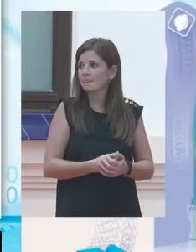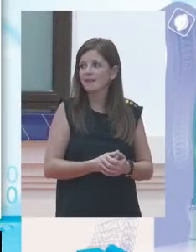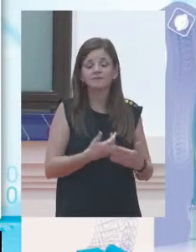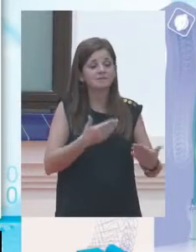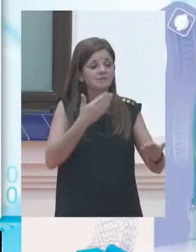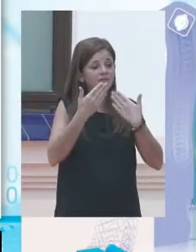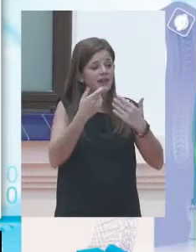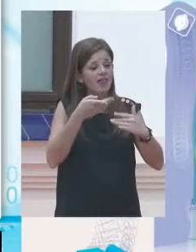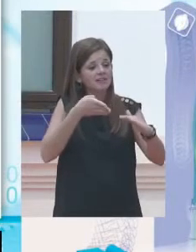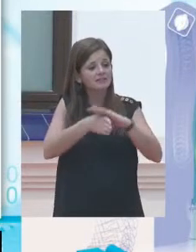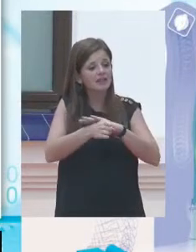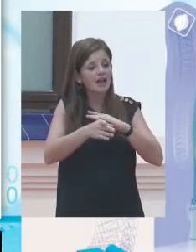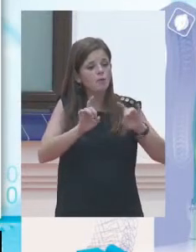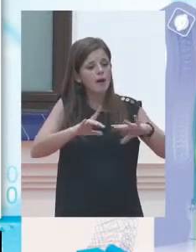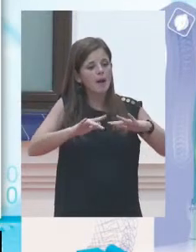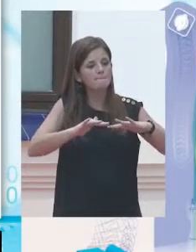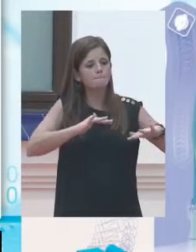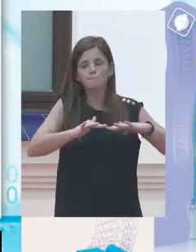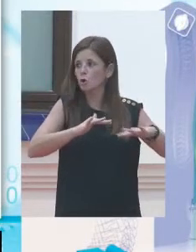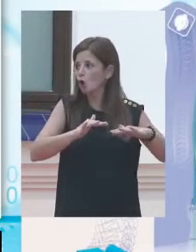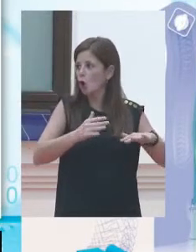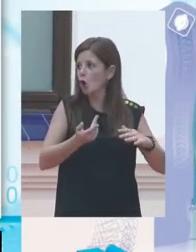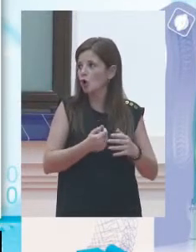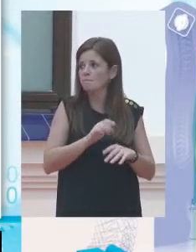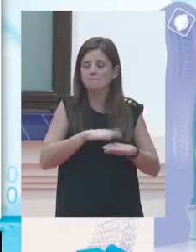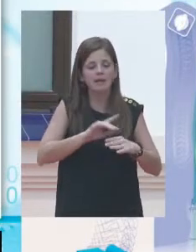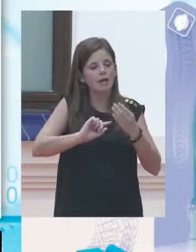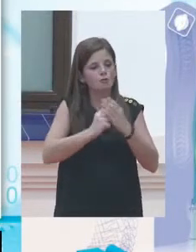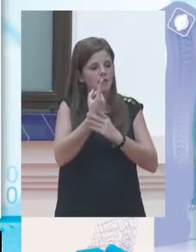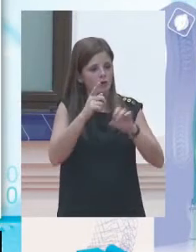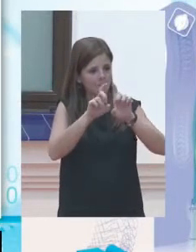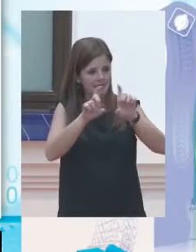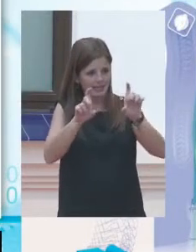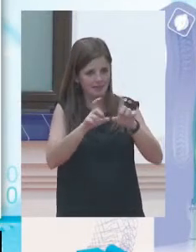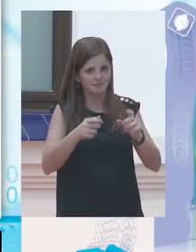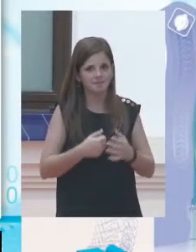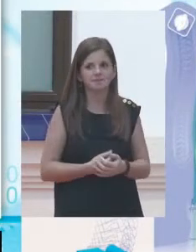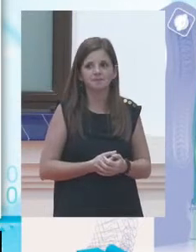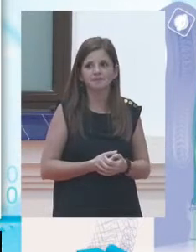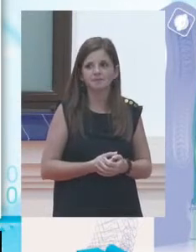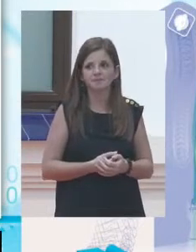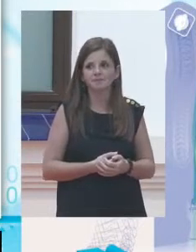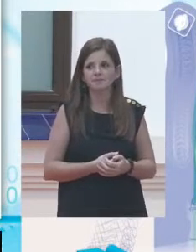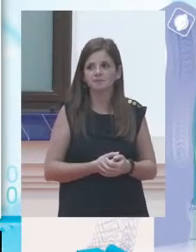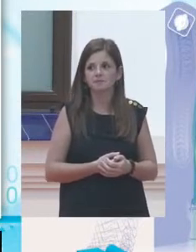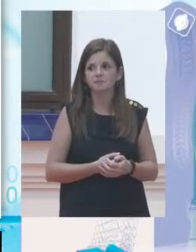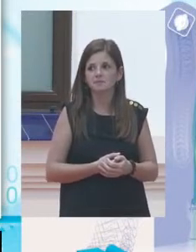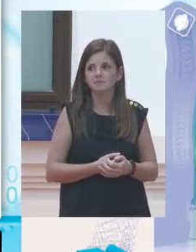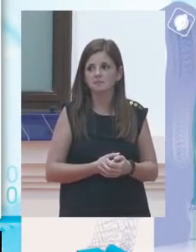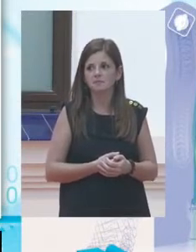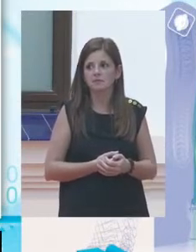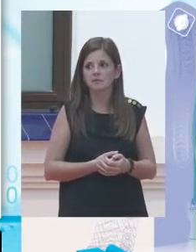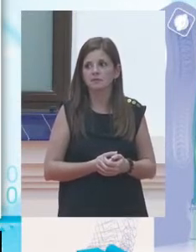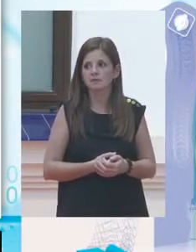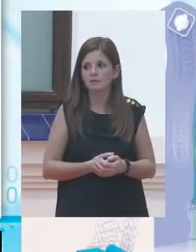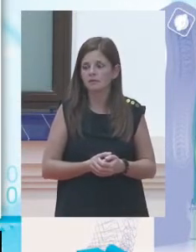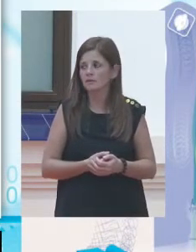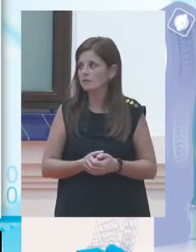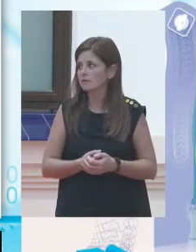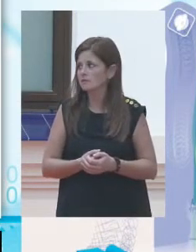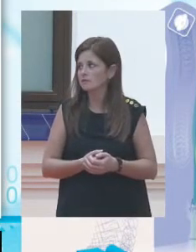accesibilidad como motor de innovación empresarial. El interés de esta ponencia radica en que represento un centro